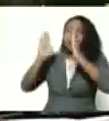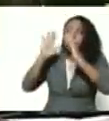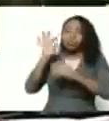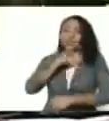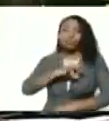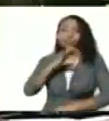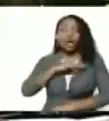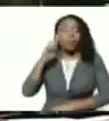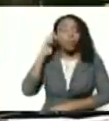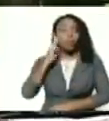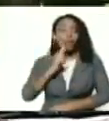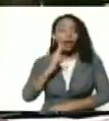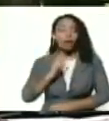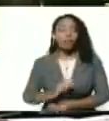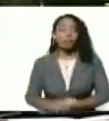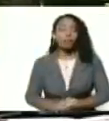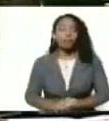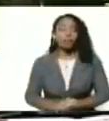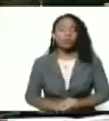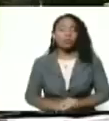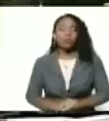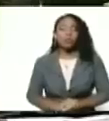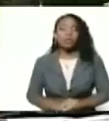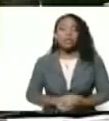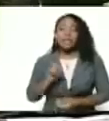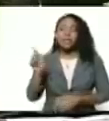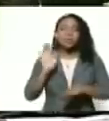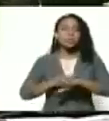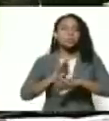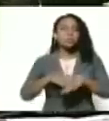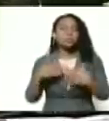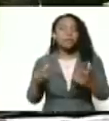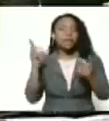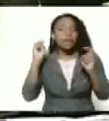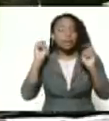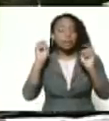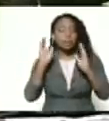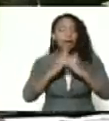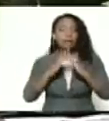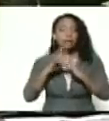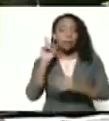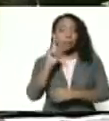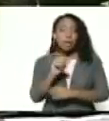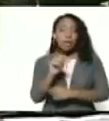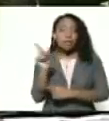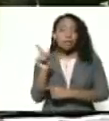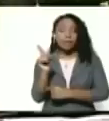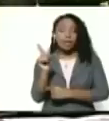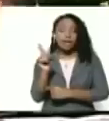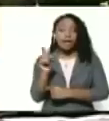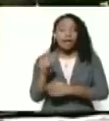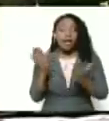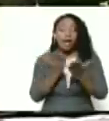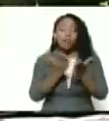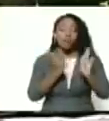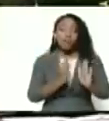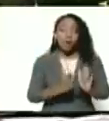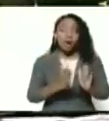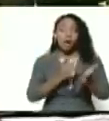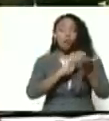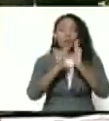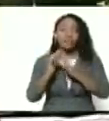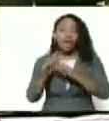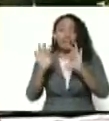socialismo bolivariano. Y eso pasa por el hogar también. Es ese binomio, escuela, comunidad,